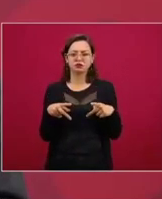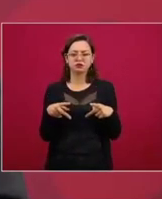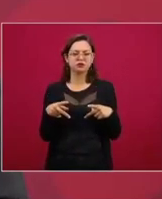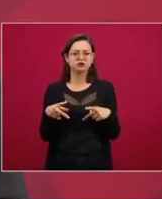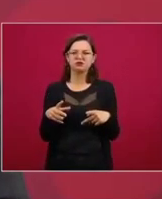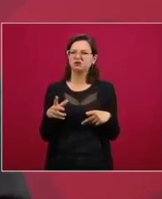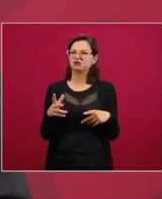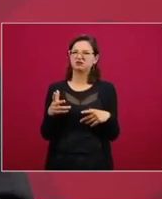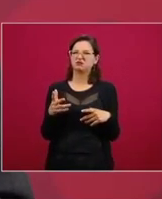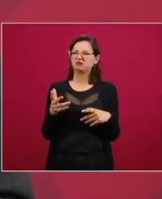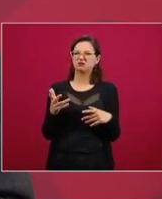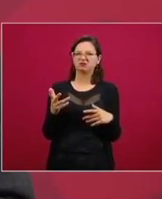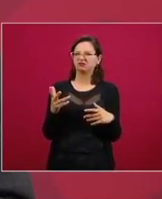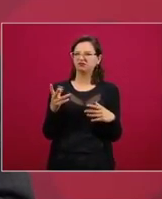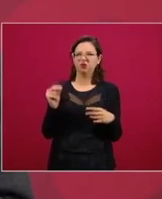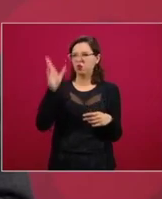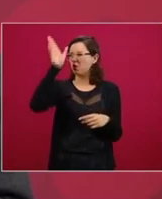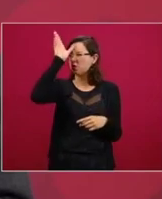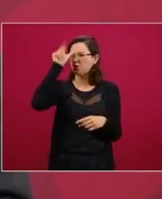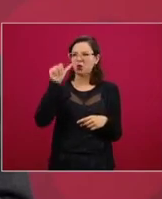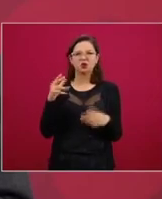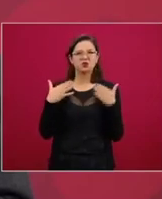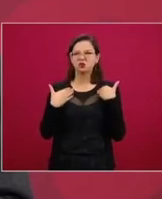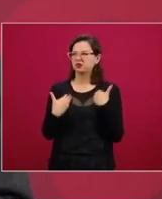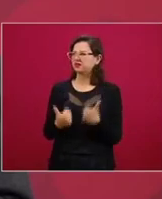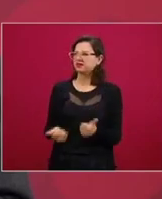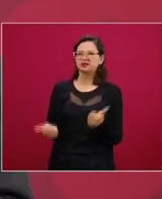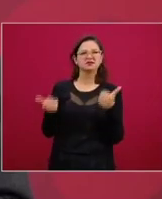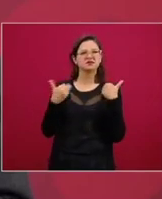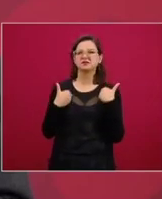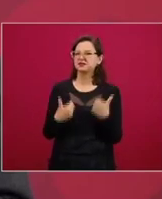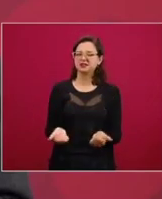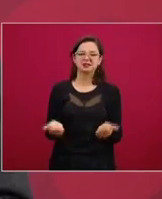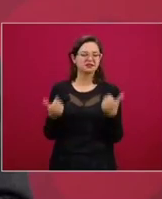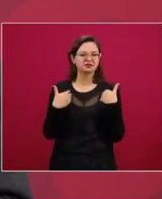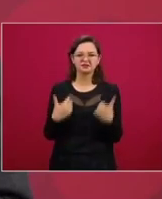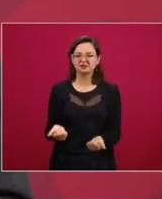alcanzaban a entender. Gracias por el dato, gracias por el audio.